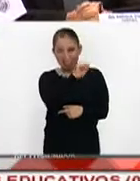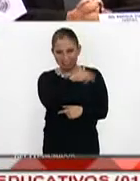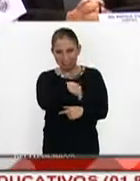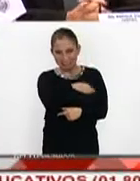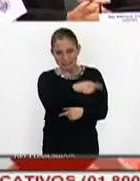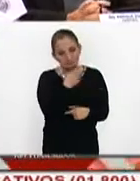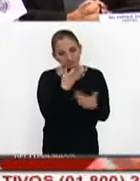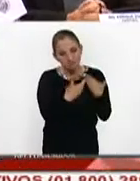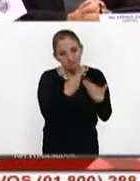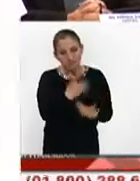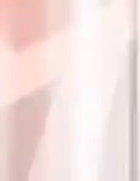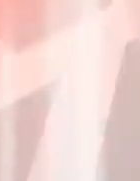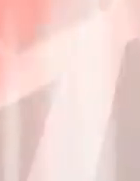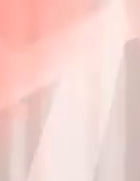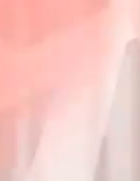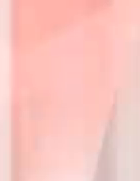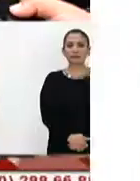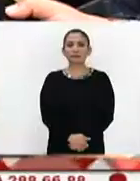de América del Norte.